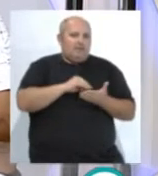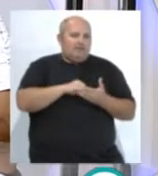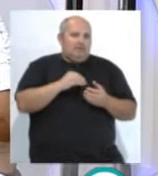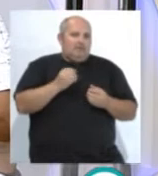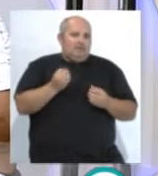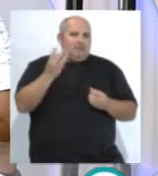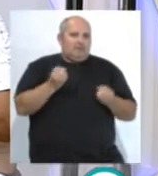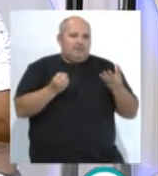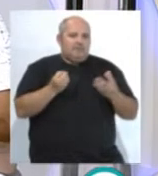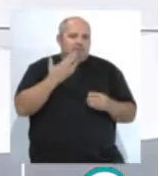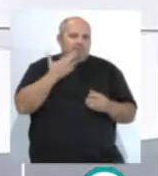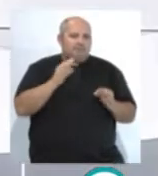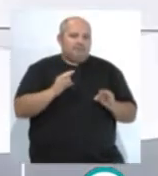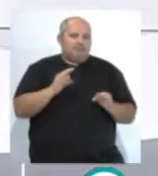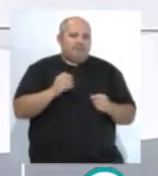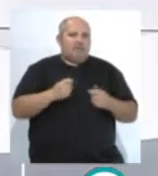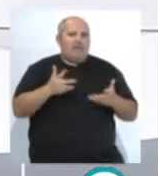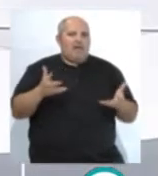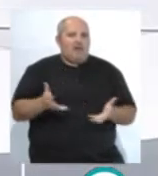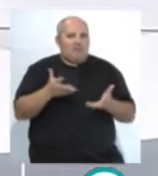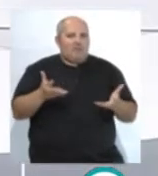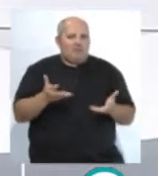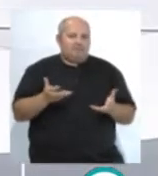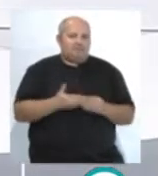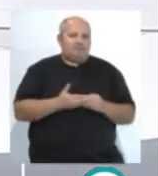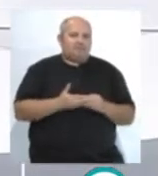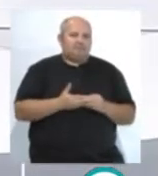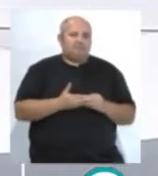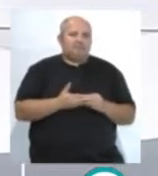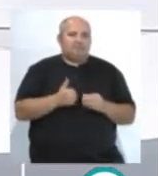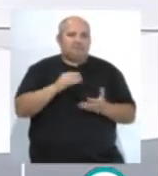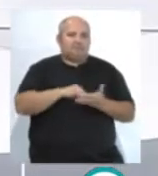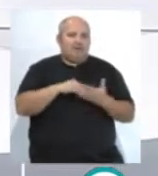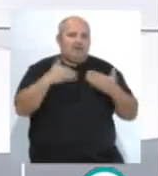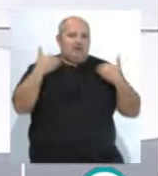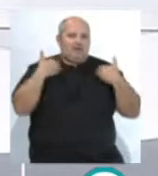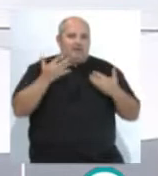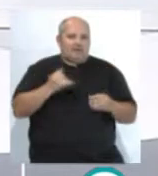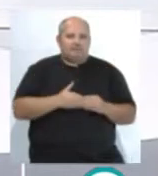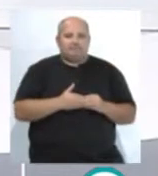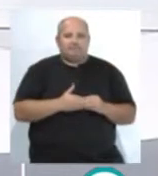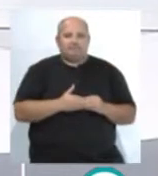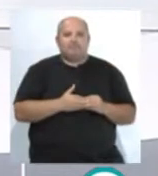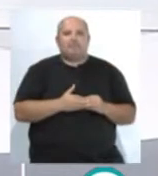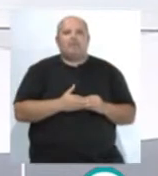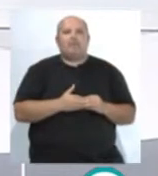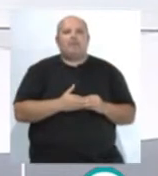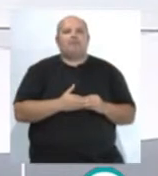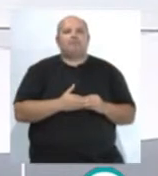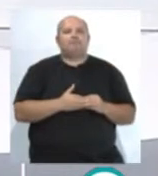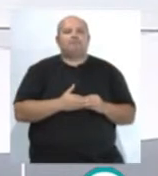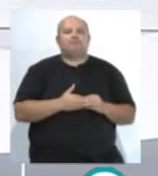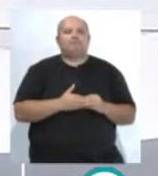más... darle ánimo y otro, por el contrario, se cargan más de responsabilidad. De responsabilidad. O sea, eso va en cada uno. Eso es.